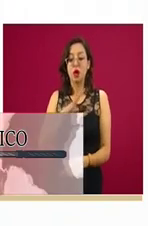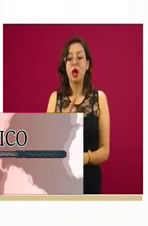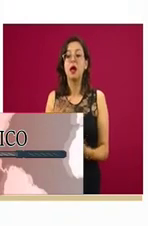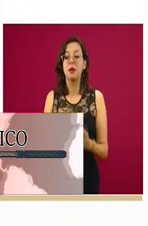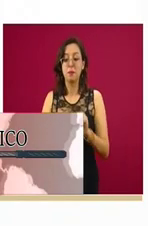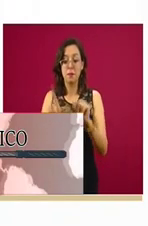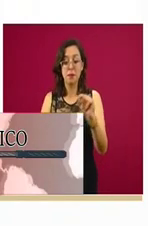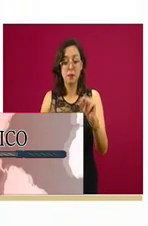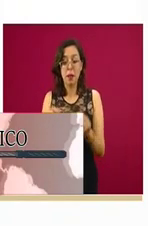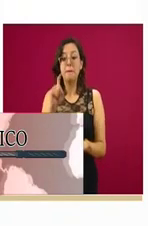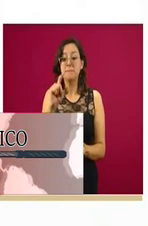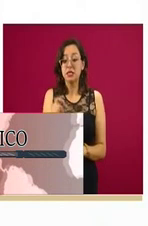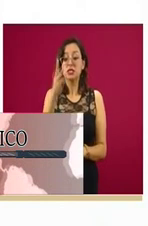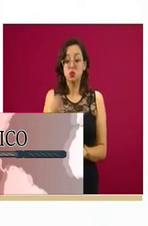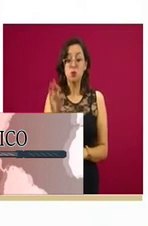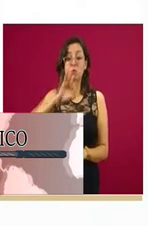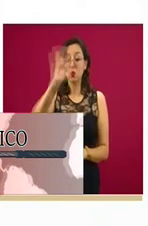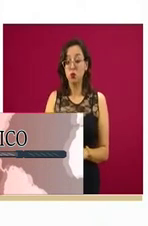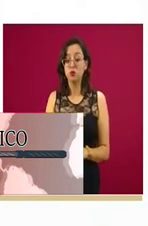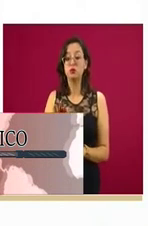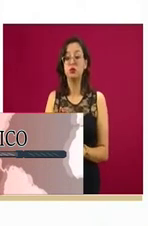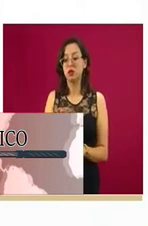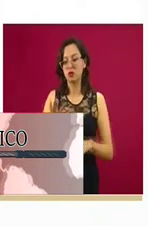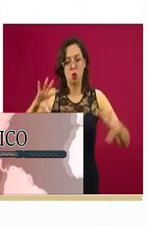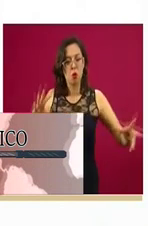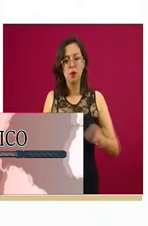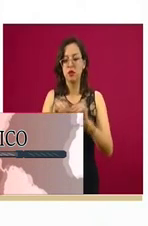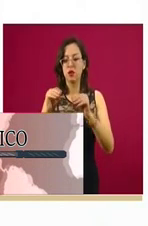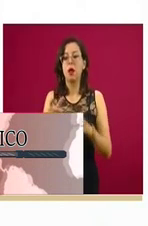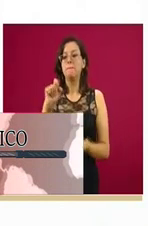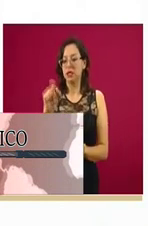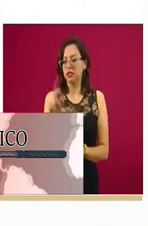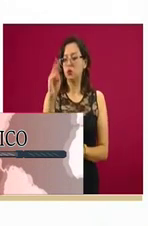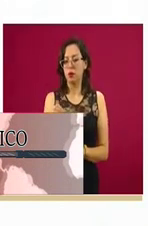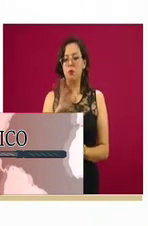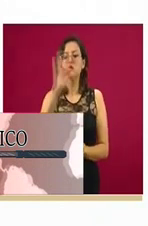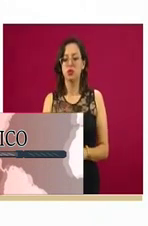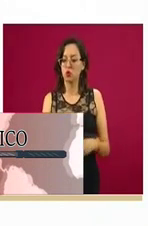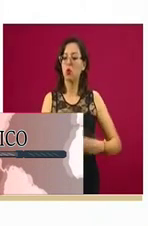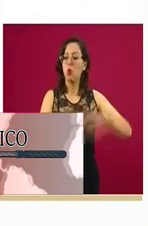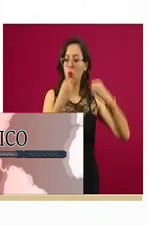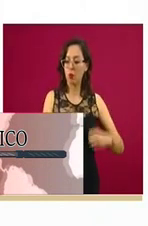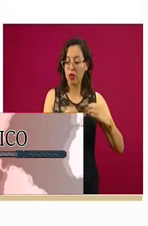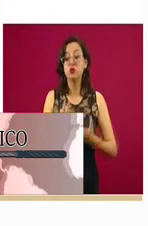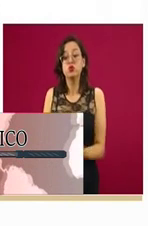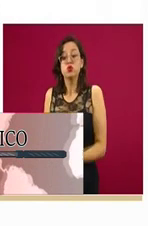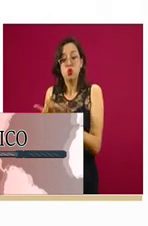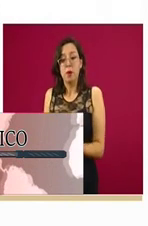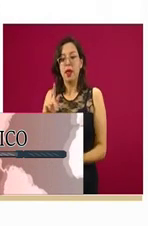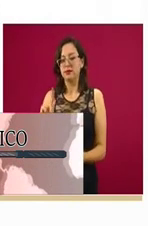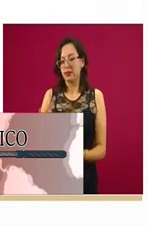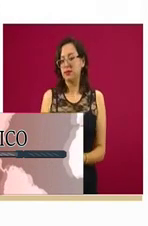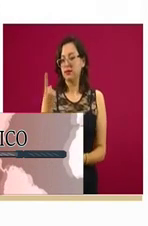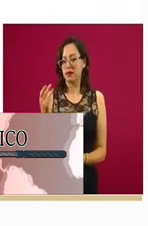nacional es 29%, se ve en la última barra, 29% de ocupación y un remanente de